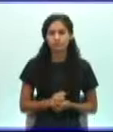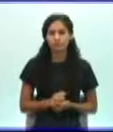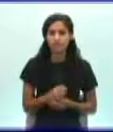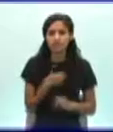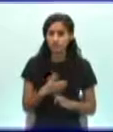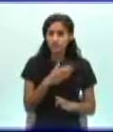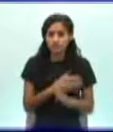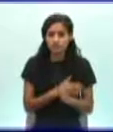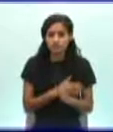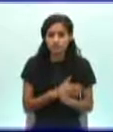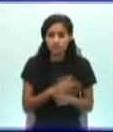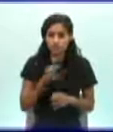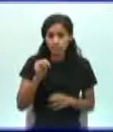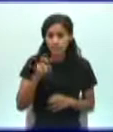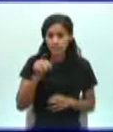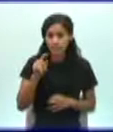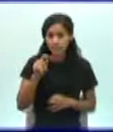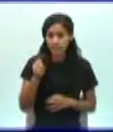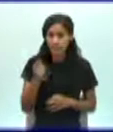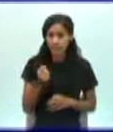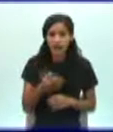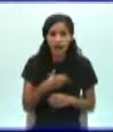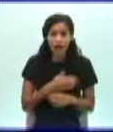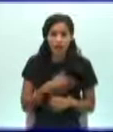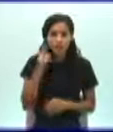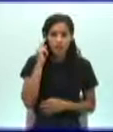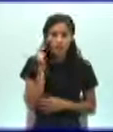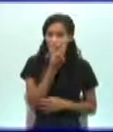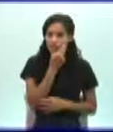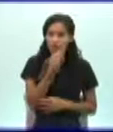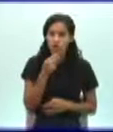antes de ser marxista, fui martiano.